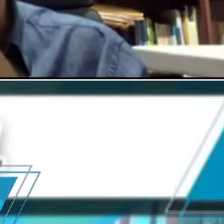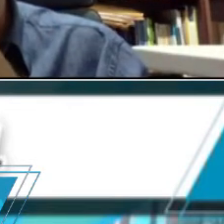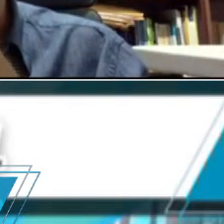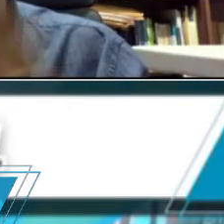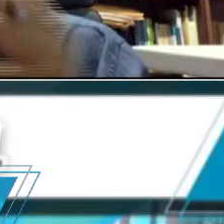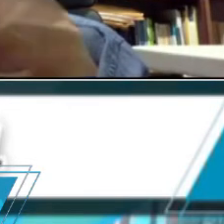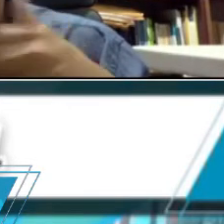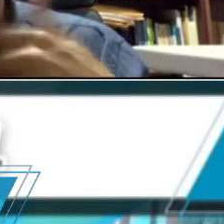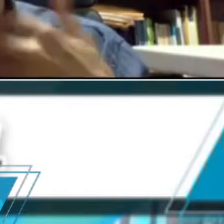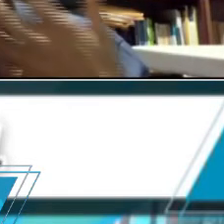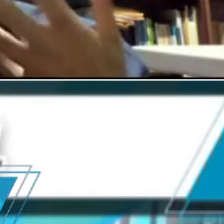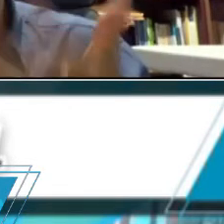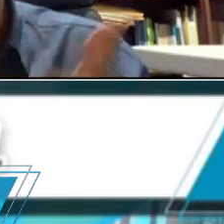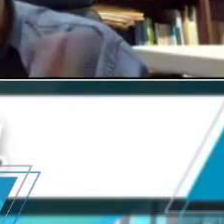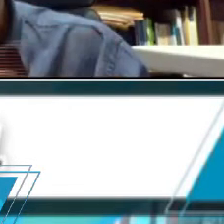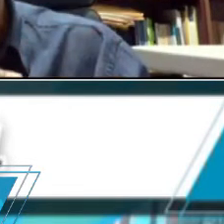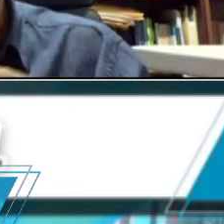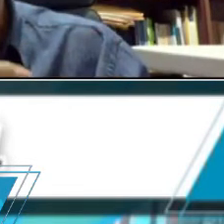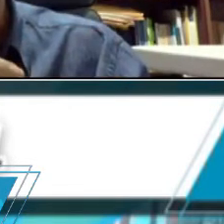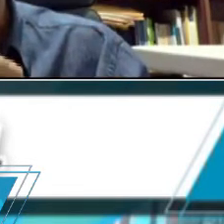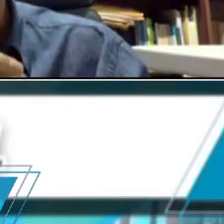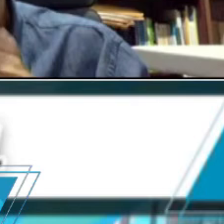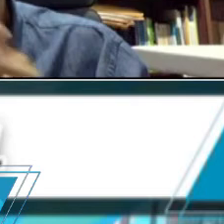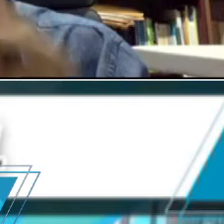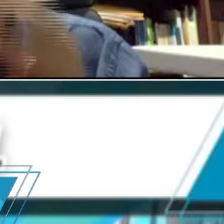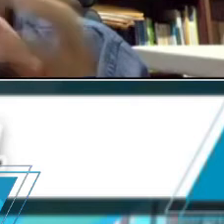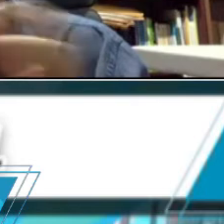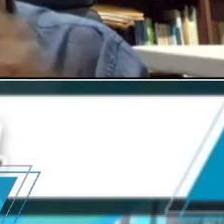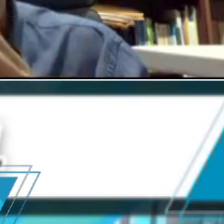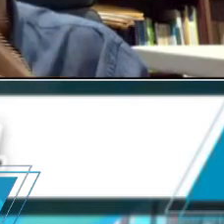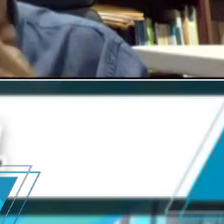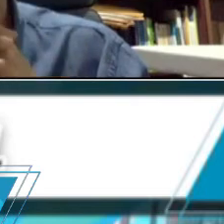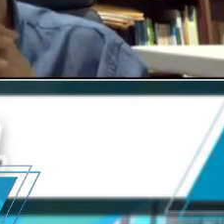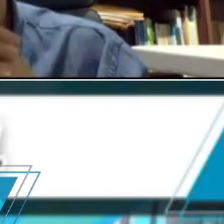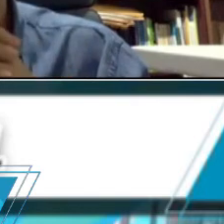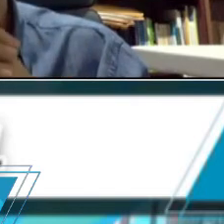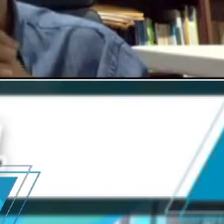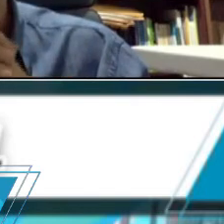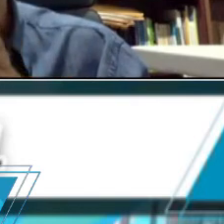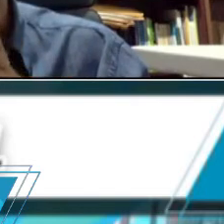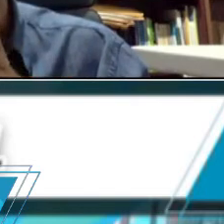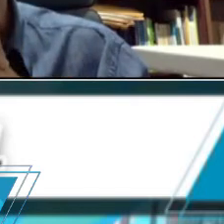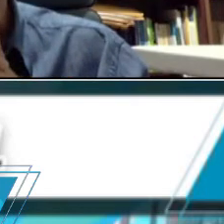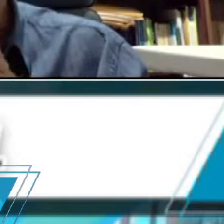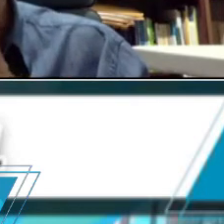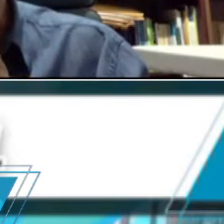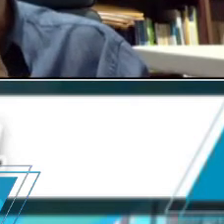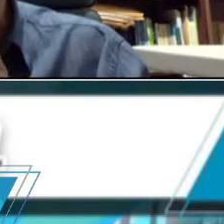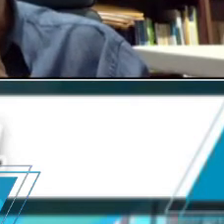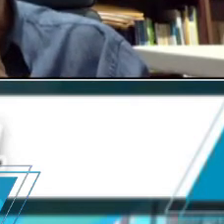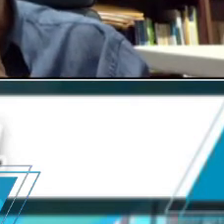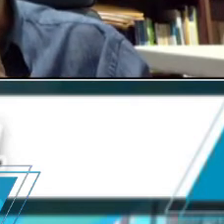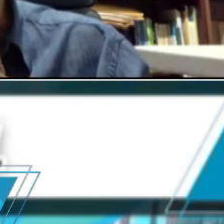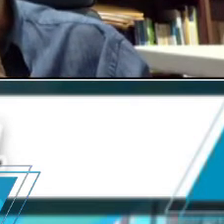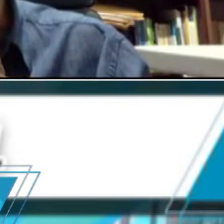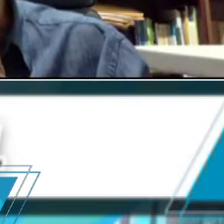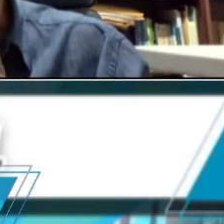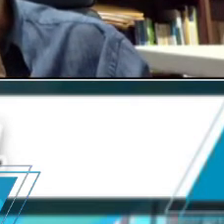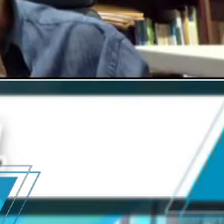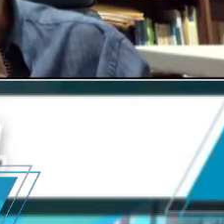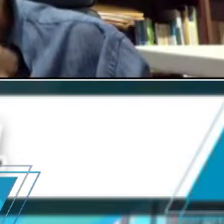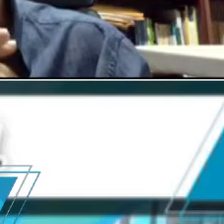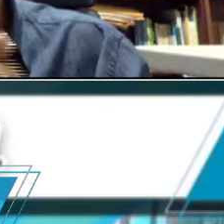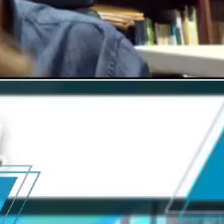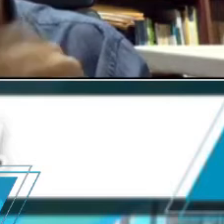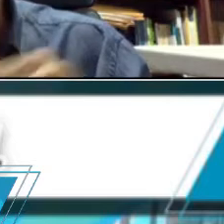Grabar más impuestos implicaría incluso afectar lo que es nuestra paz social, porque al final